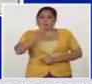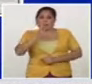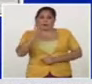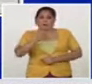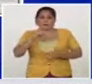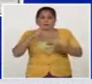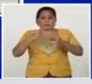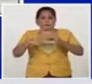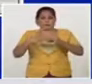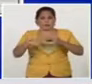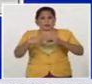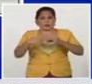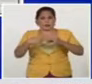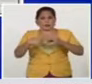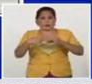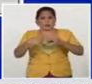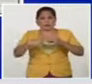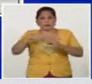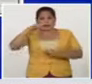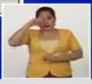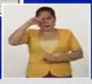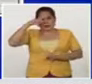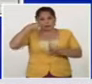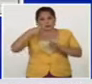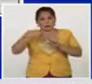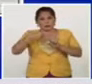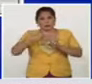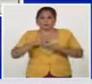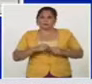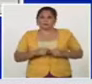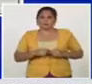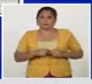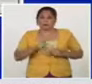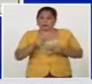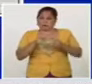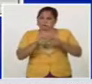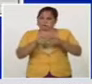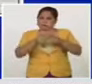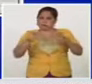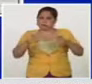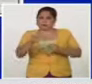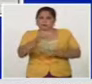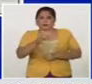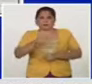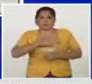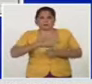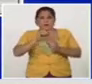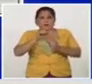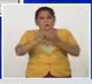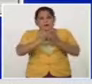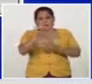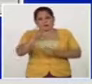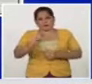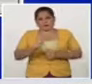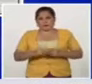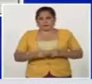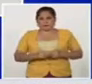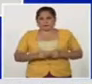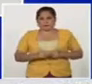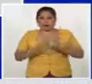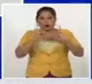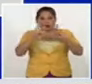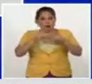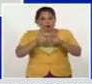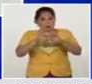Vicán y Santa Cruz del Norte, con las tasas más elevadas dentro de la provincia. Y el número de